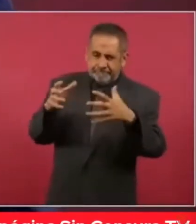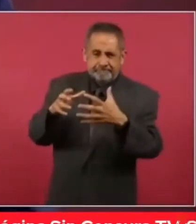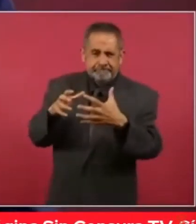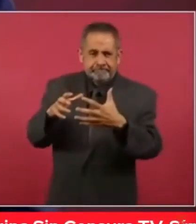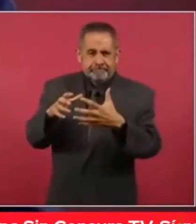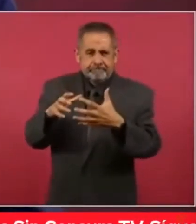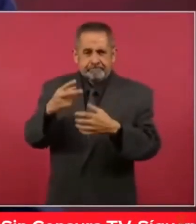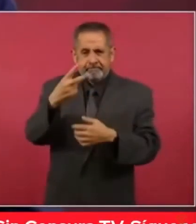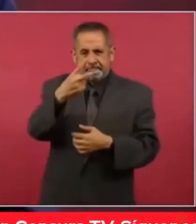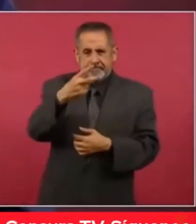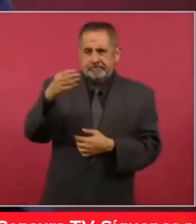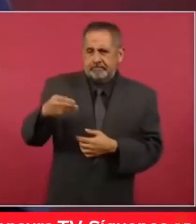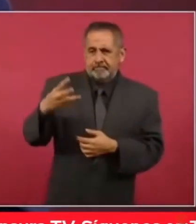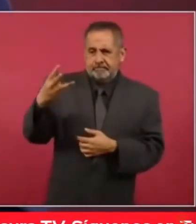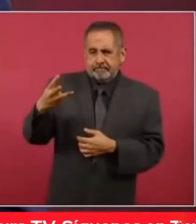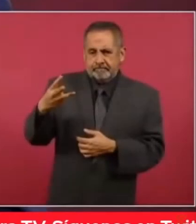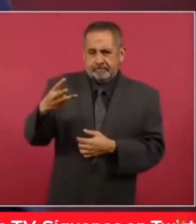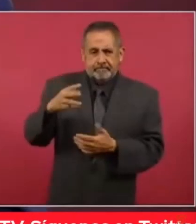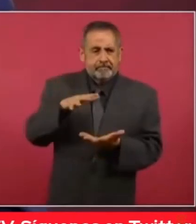mayoría calificada se le llama,